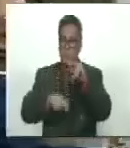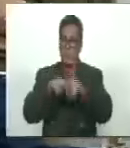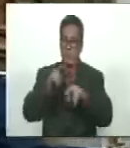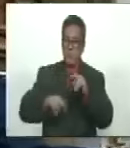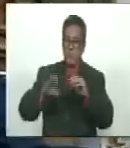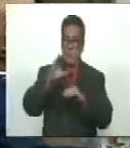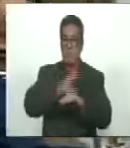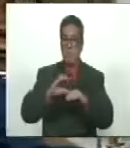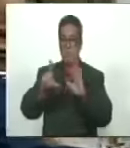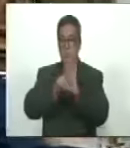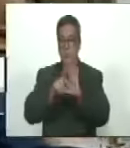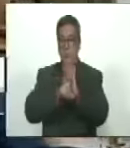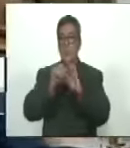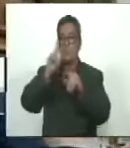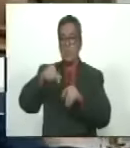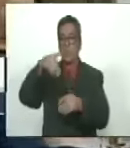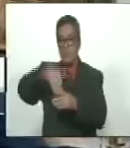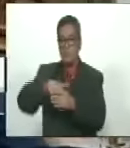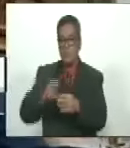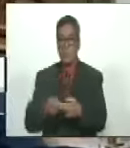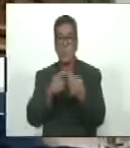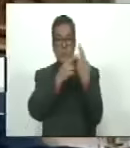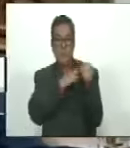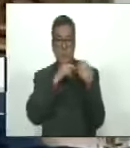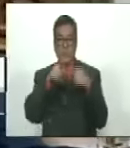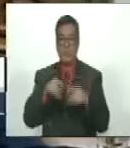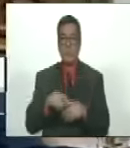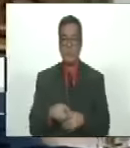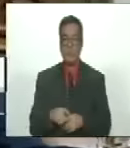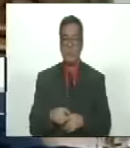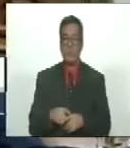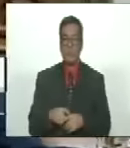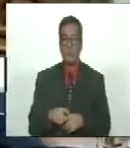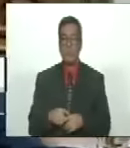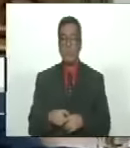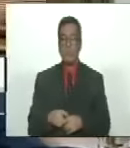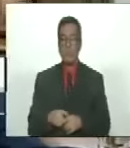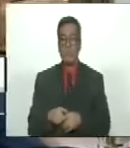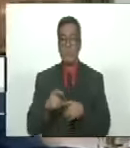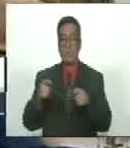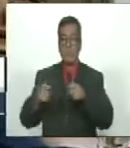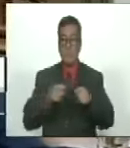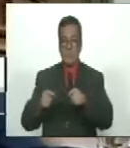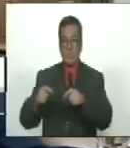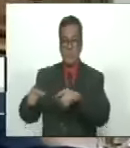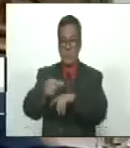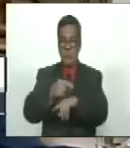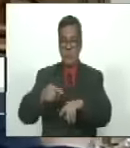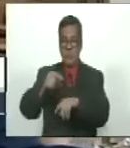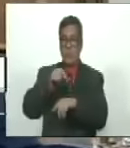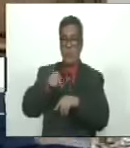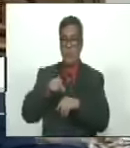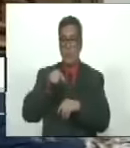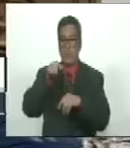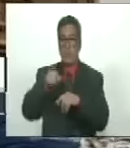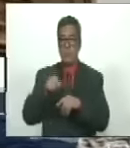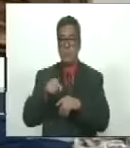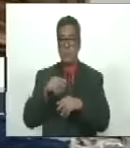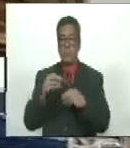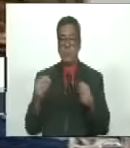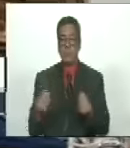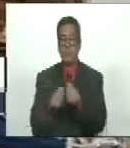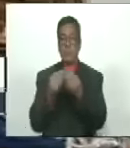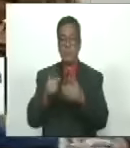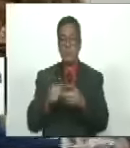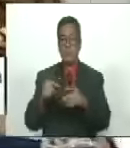consejo legislativo que también serán electos sus representantes, de una Contraloría Estatal que estará, por supuesto, en coordinación con